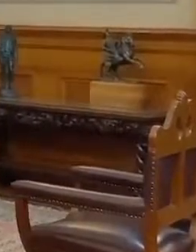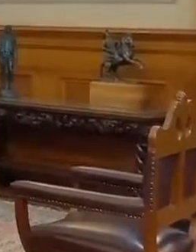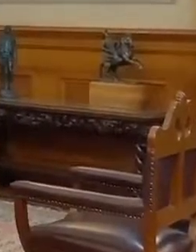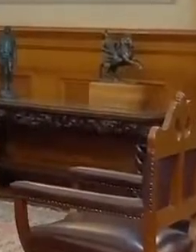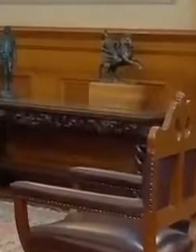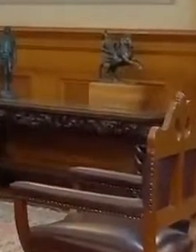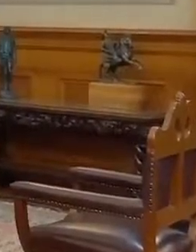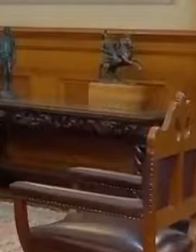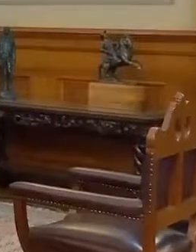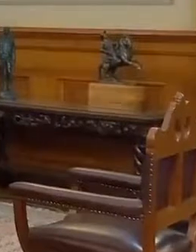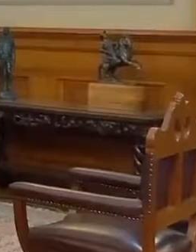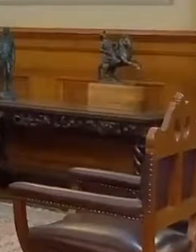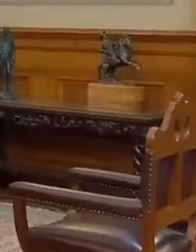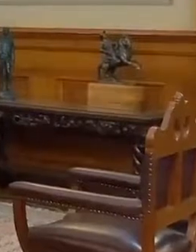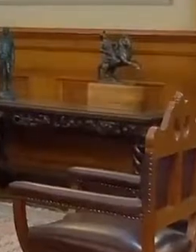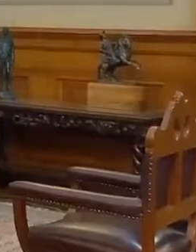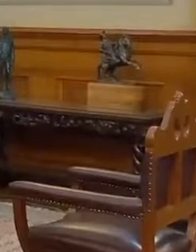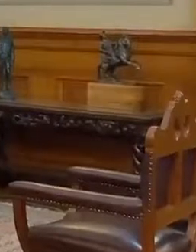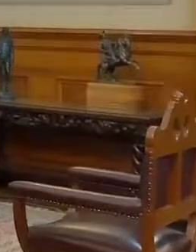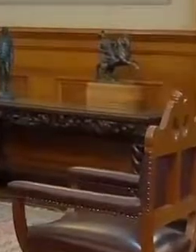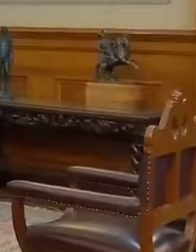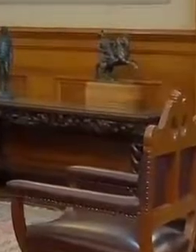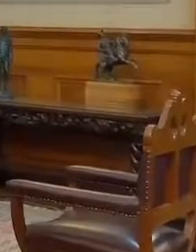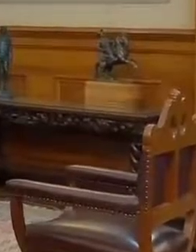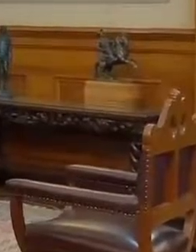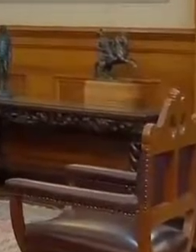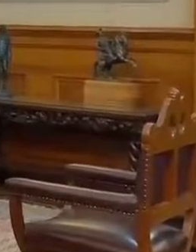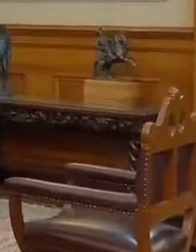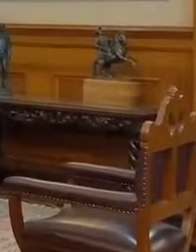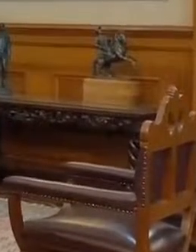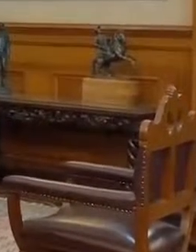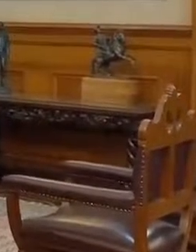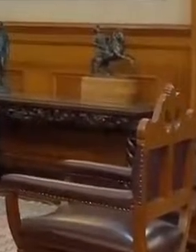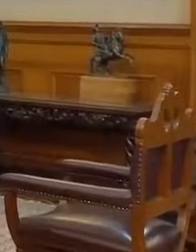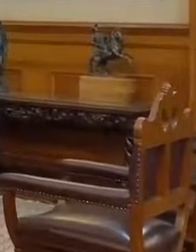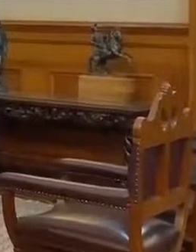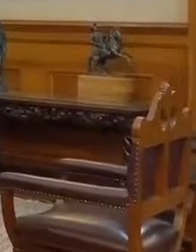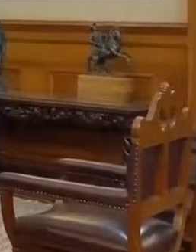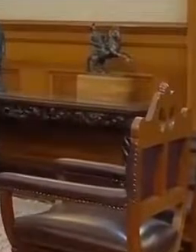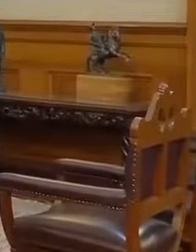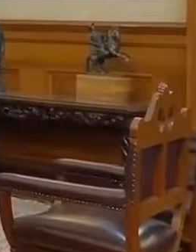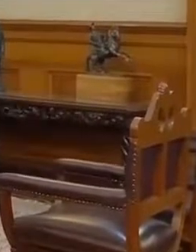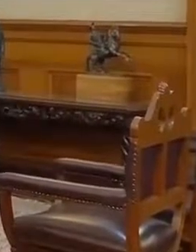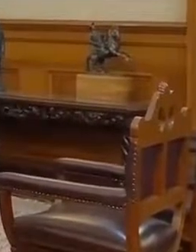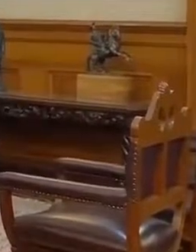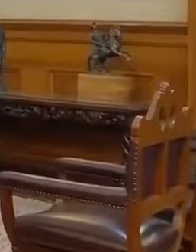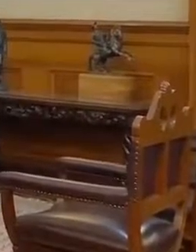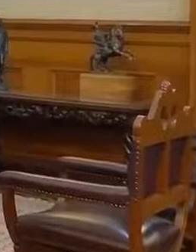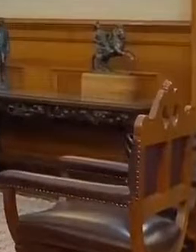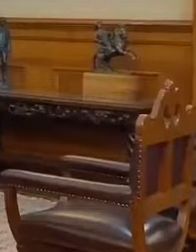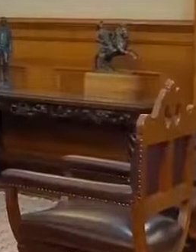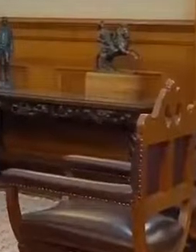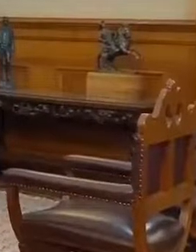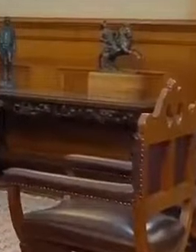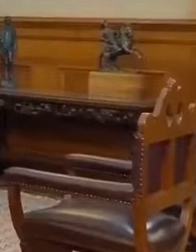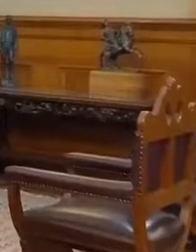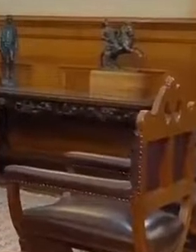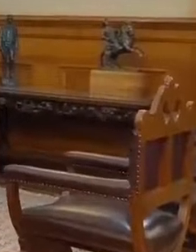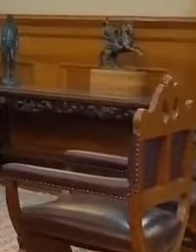faltan como 800.000 empleos para tener los